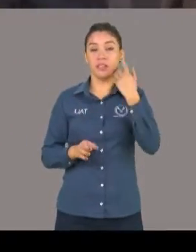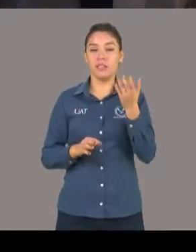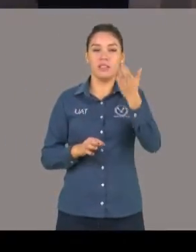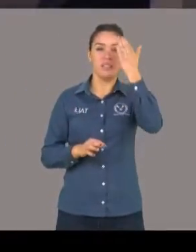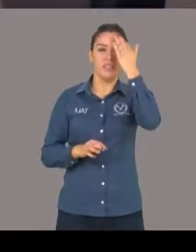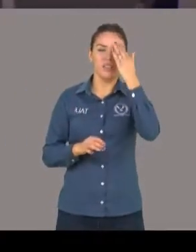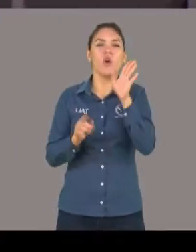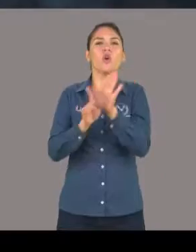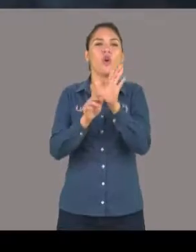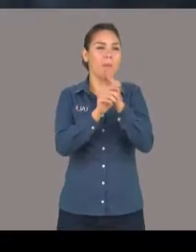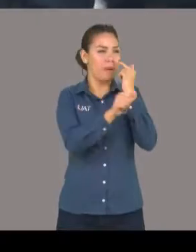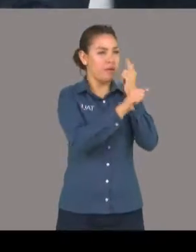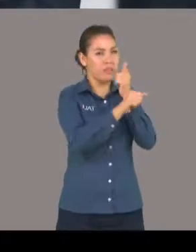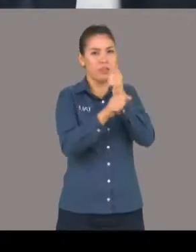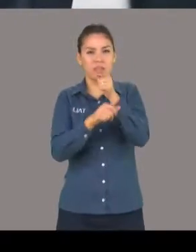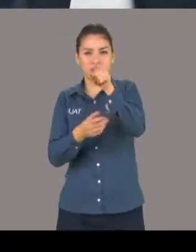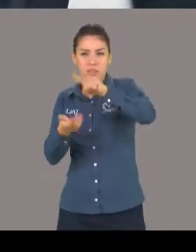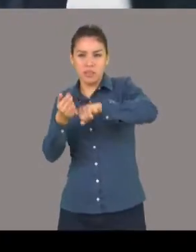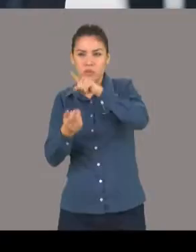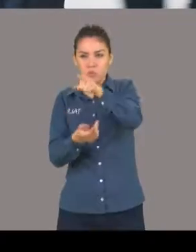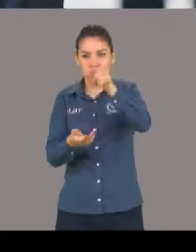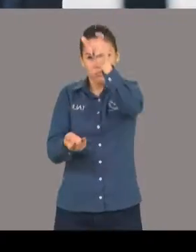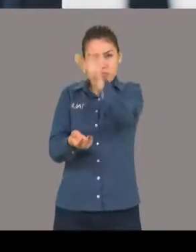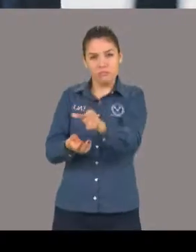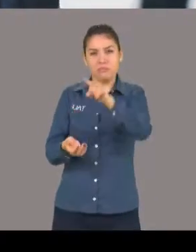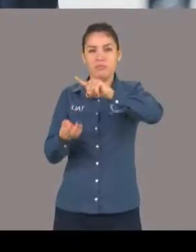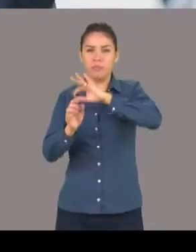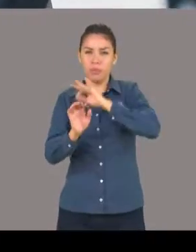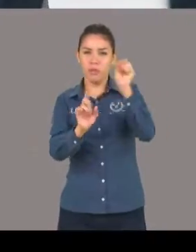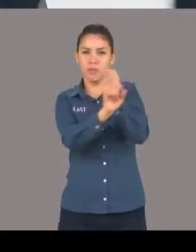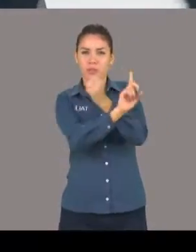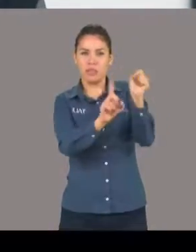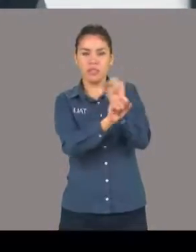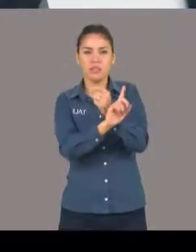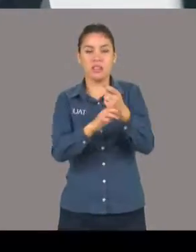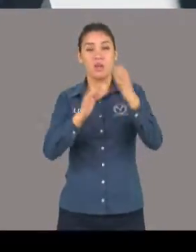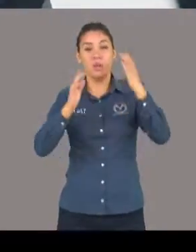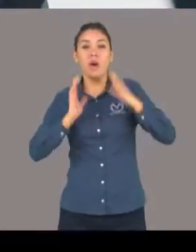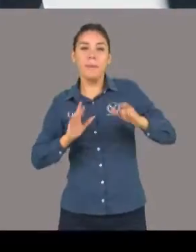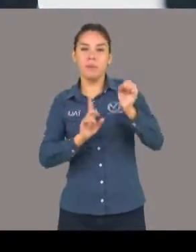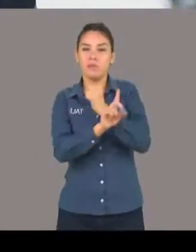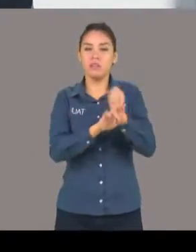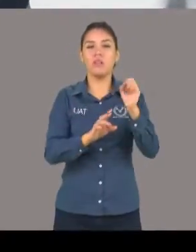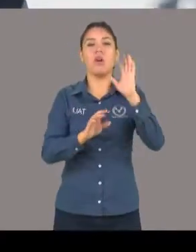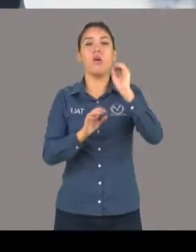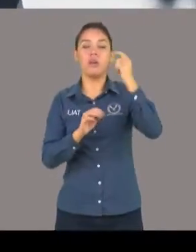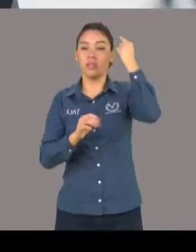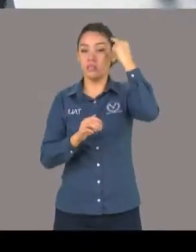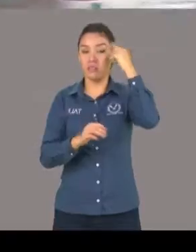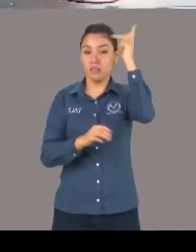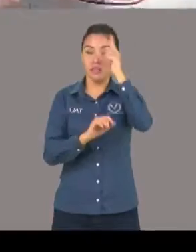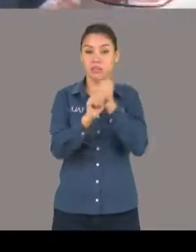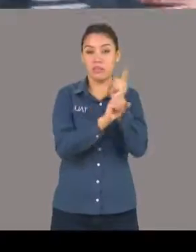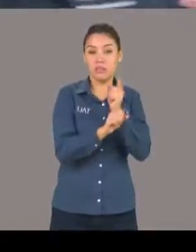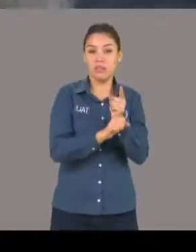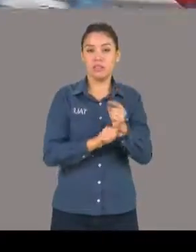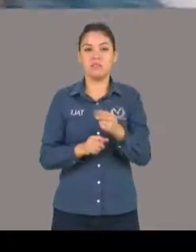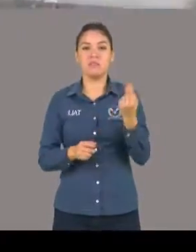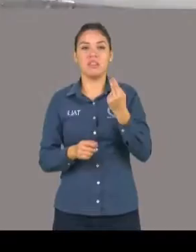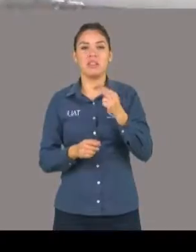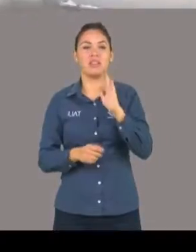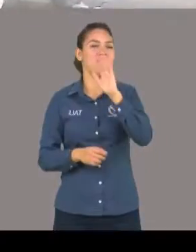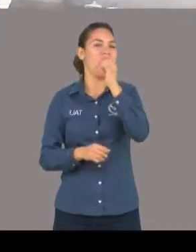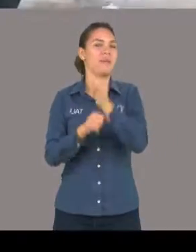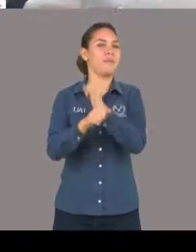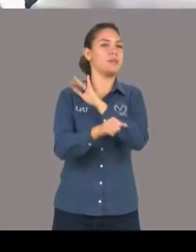cómo identificar a quien puede lastimar a una mujer y agredirla física o emocionalmente, tendríamos